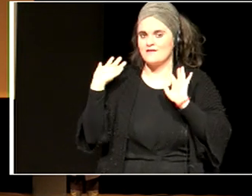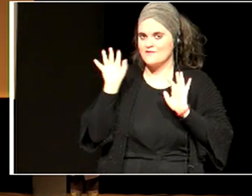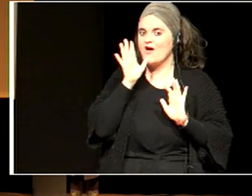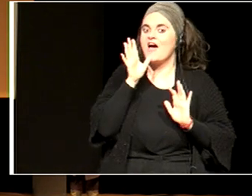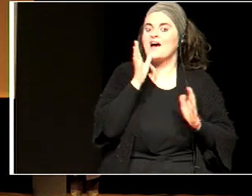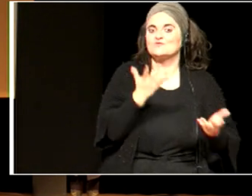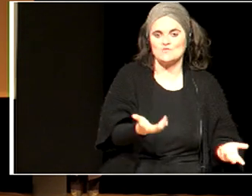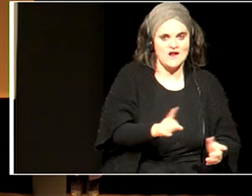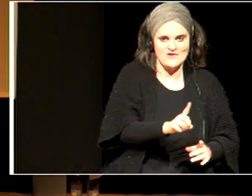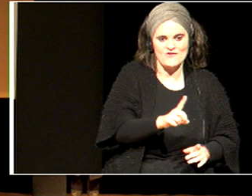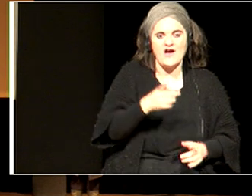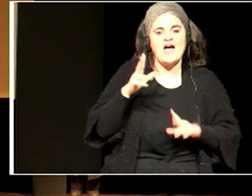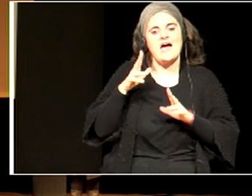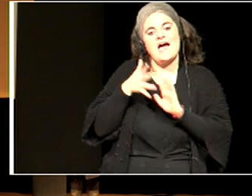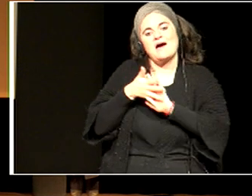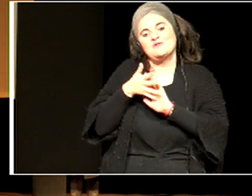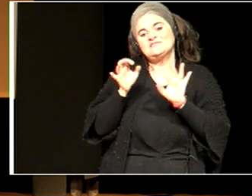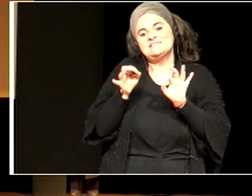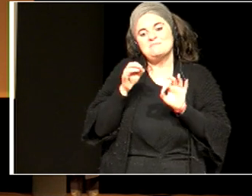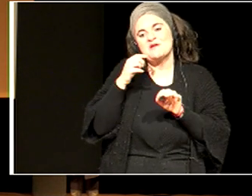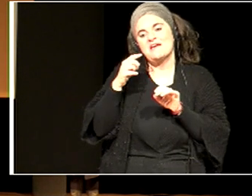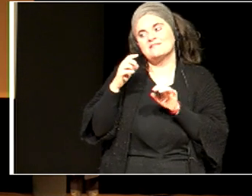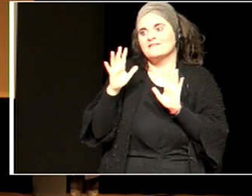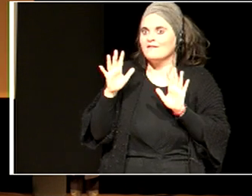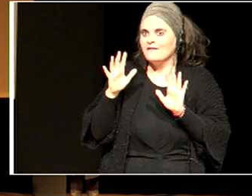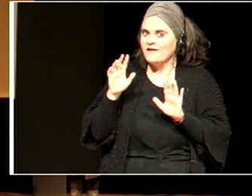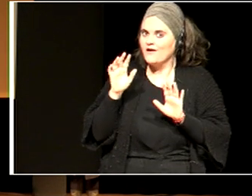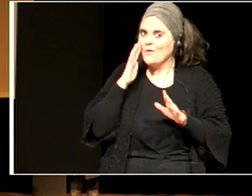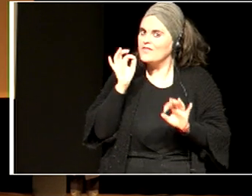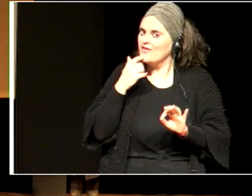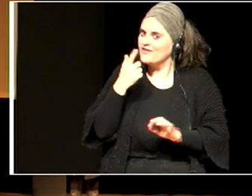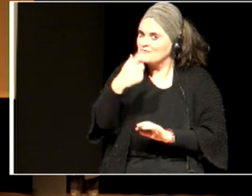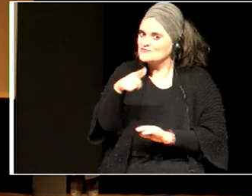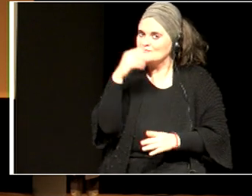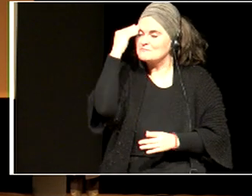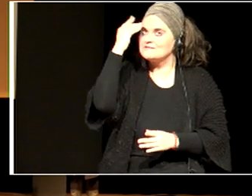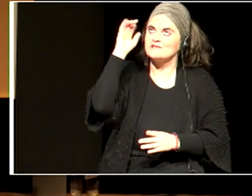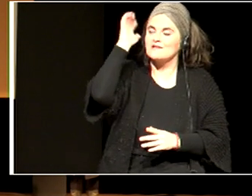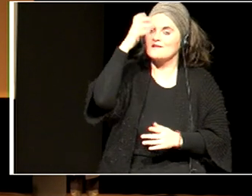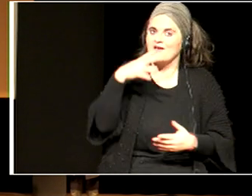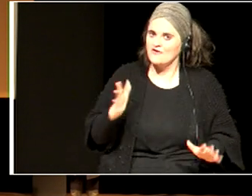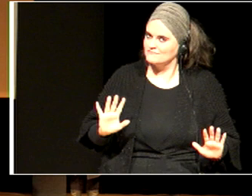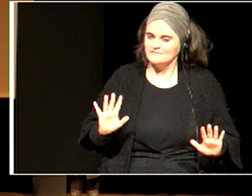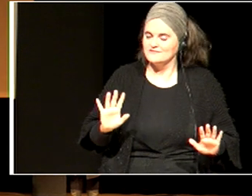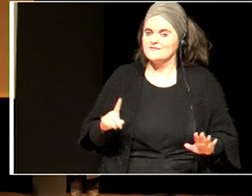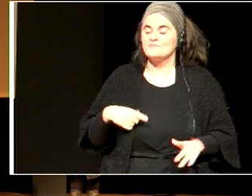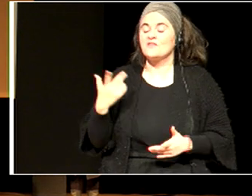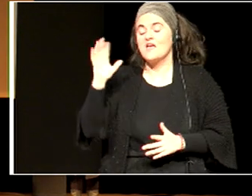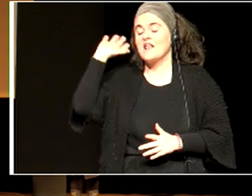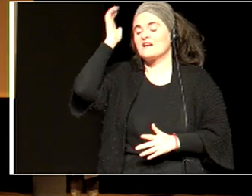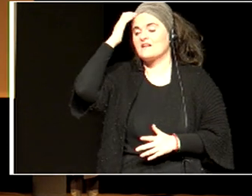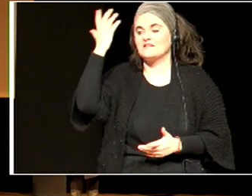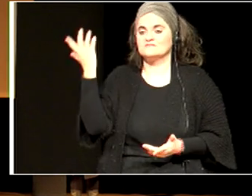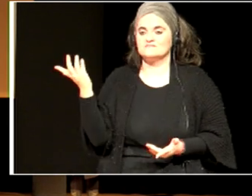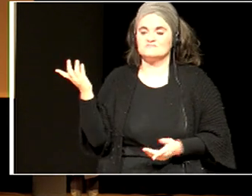de verdad hay que tener un cuidado con vosotras de bueno total el rey es una gran vaina del copón